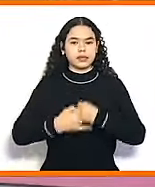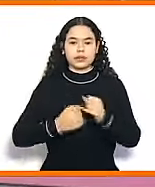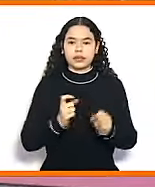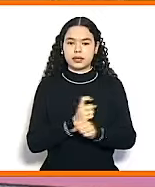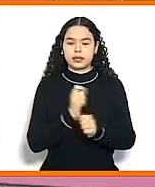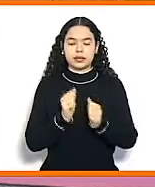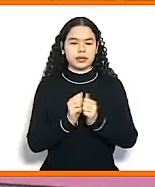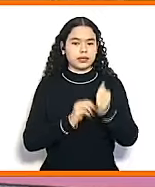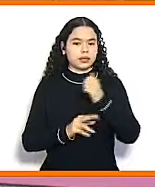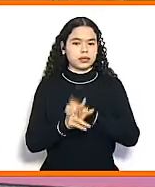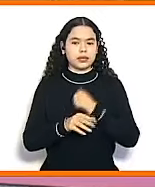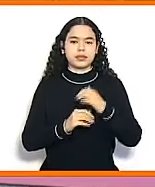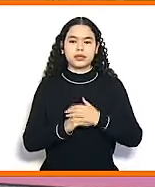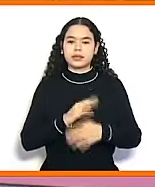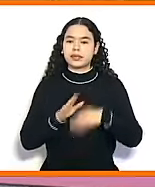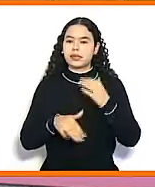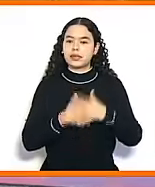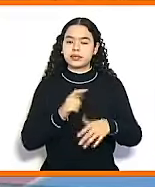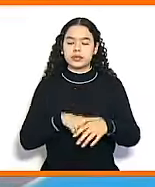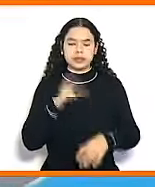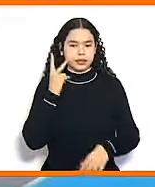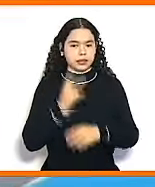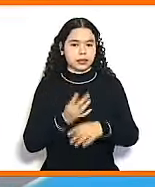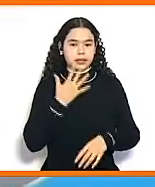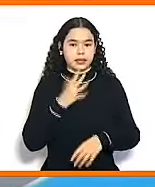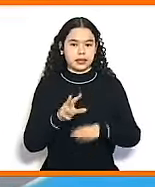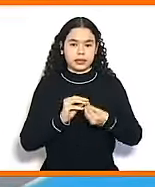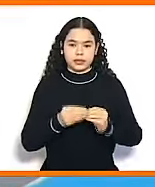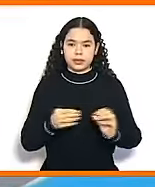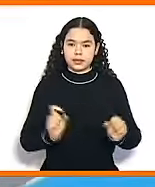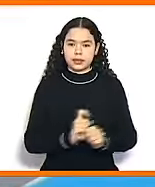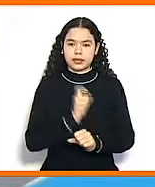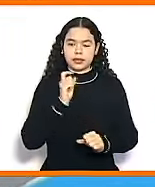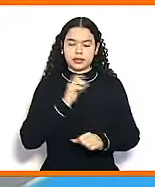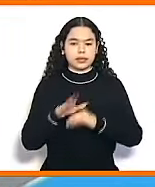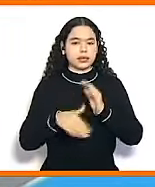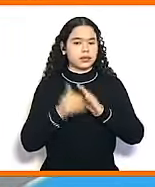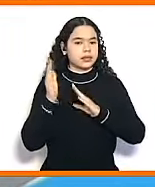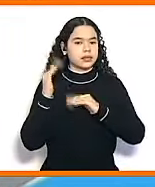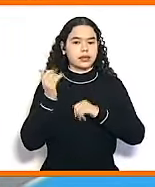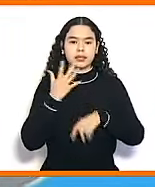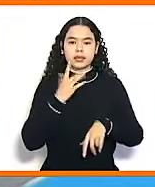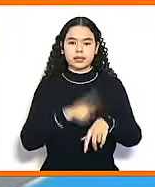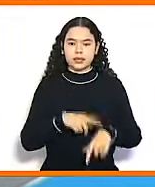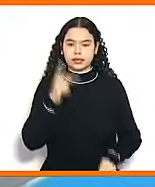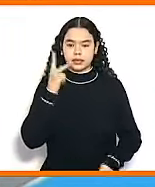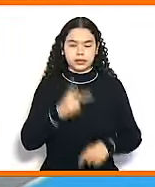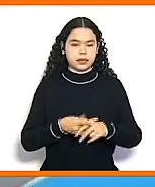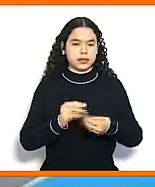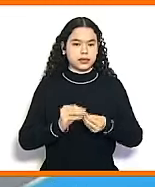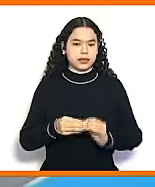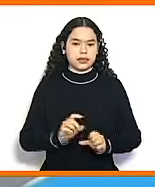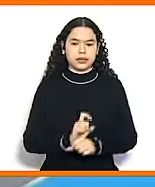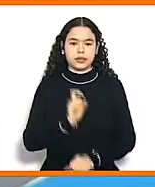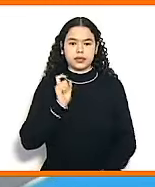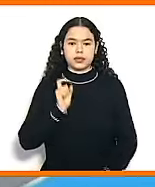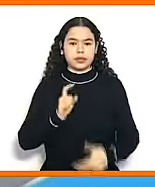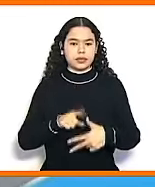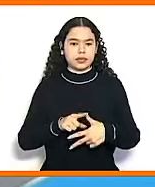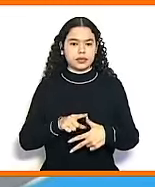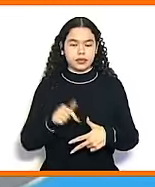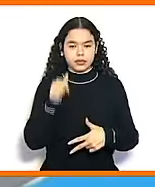con pega 3 daremos a conocer tres Afortunados números ganadores Te deseo mucha suerte porque su primer número es